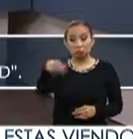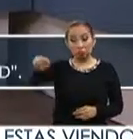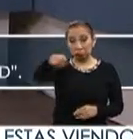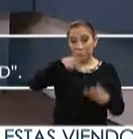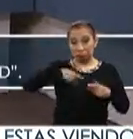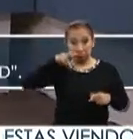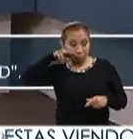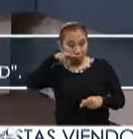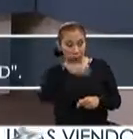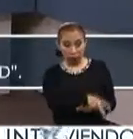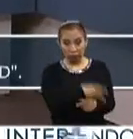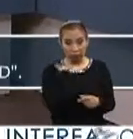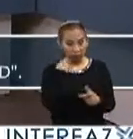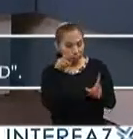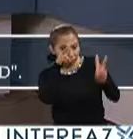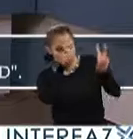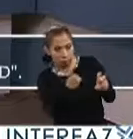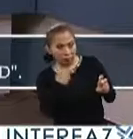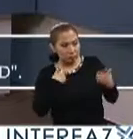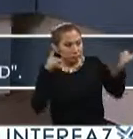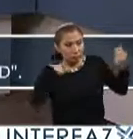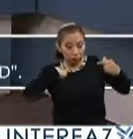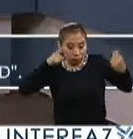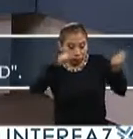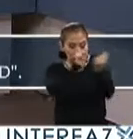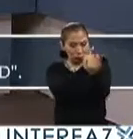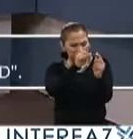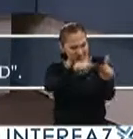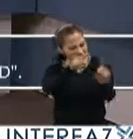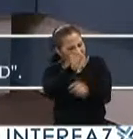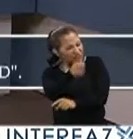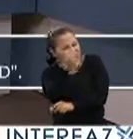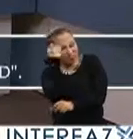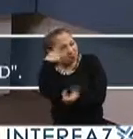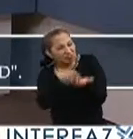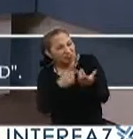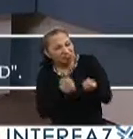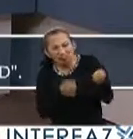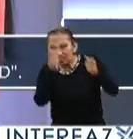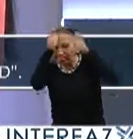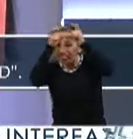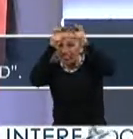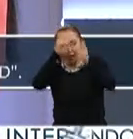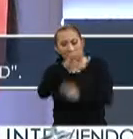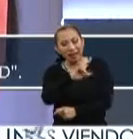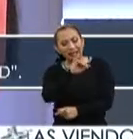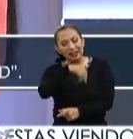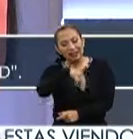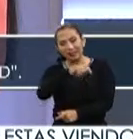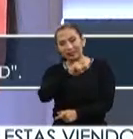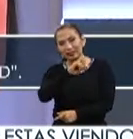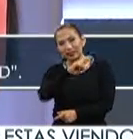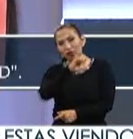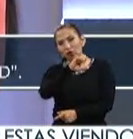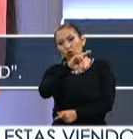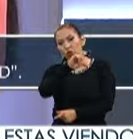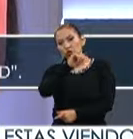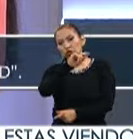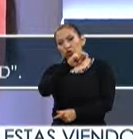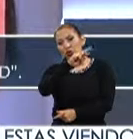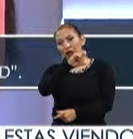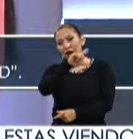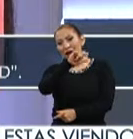de pronto vea este título, Mi encuentro con la diversidad, y se pregunte, ¿y eso qué es? ¿No? ¿Qué es la interculturalidad? Es a